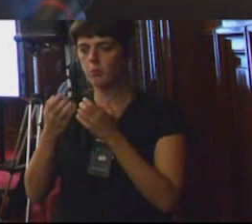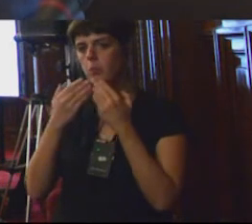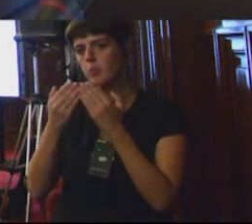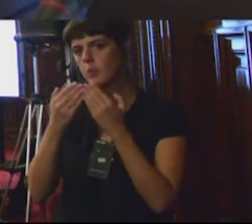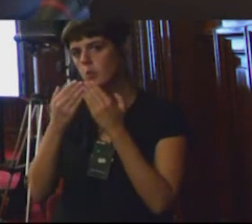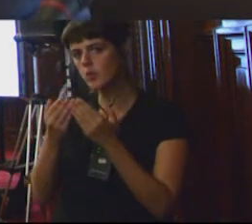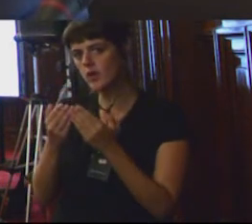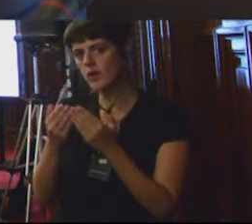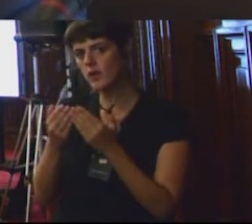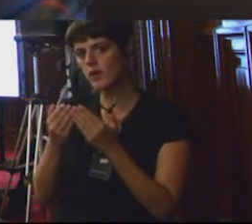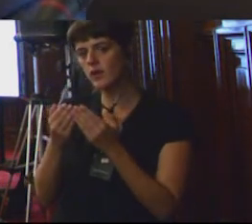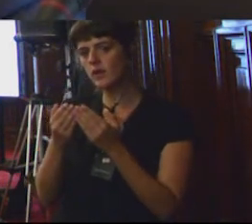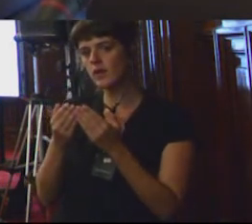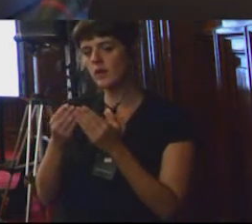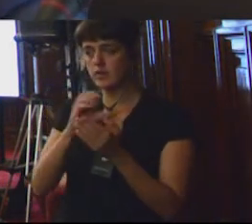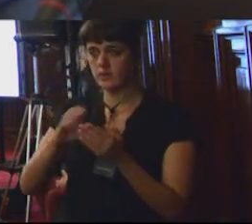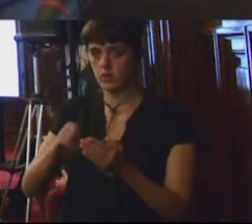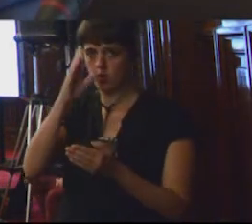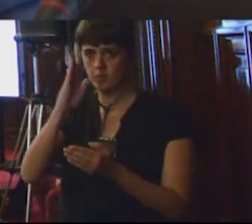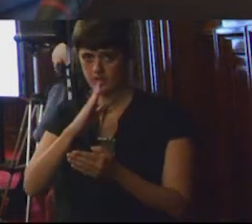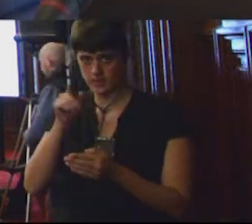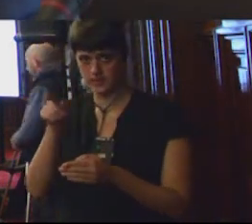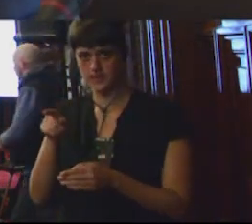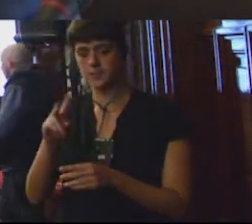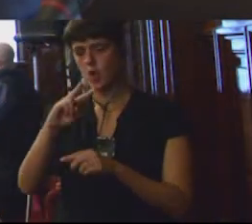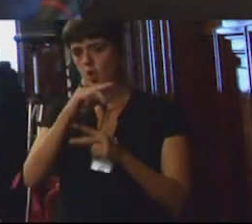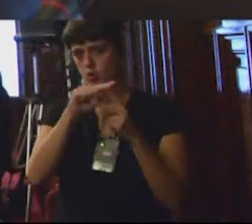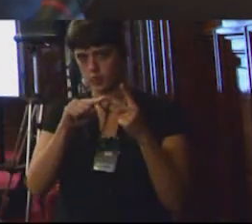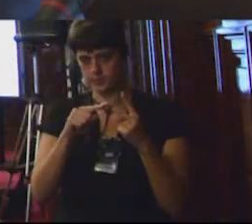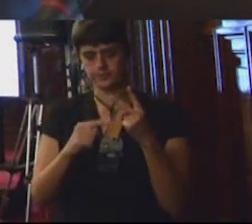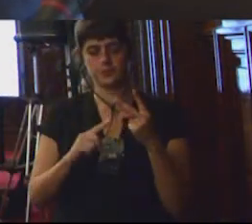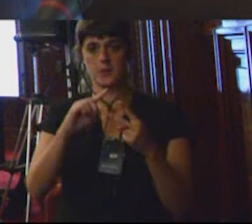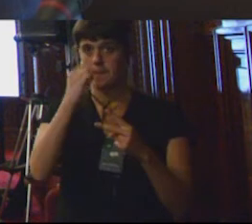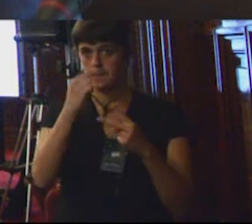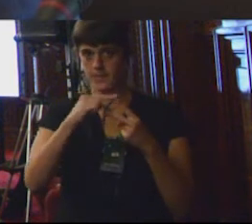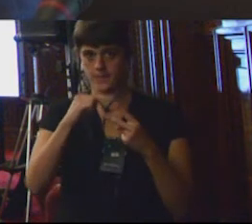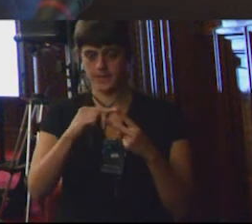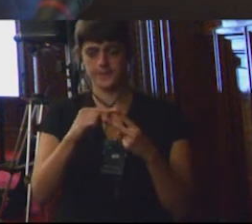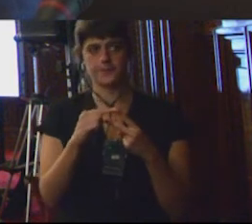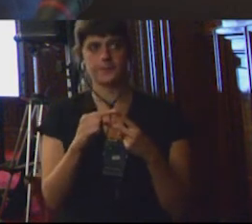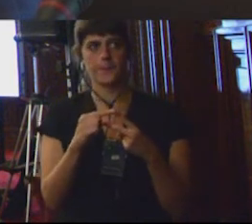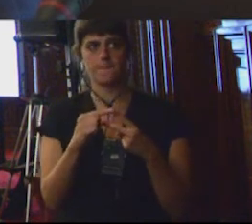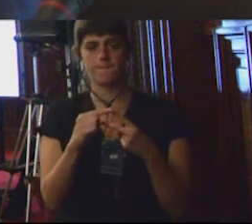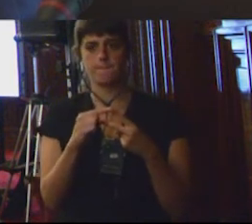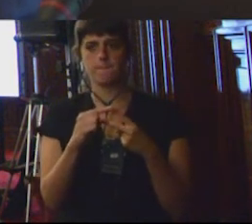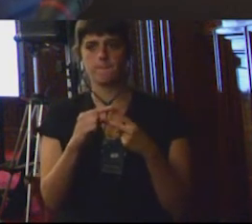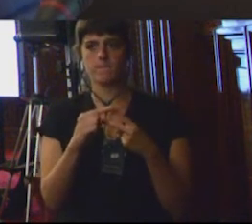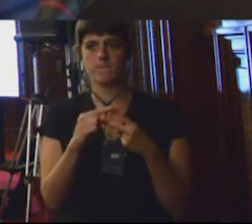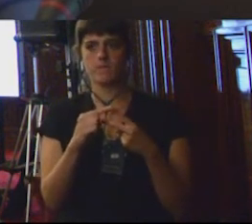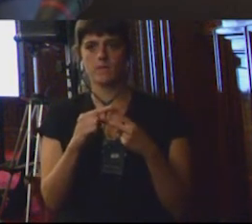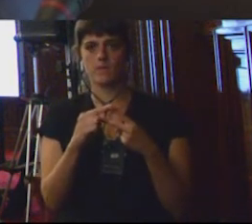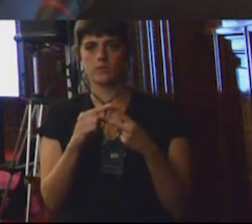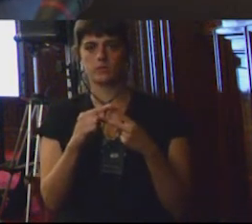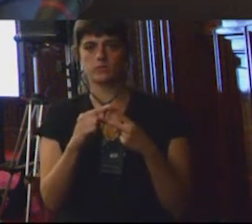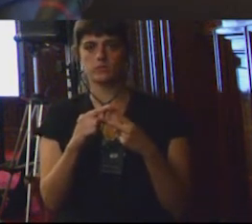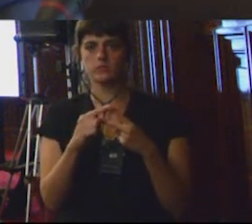do ilustre Estado brasileiro, duas coisas. A primeira. Se sí, Estado